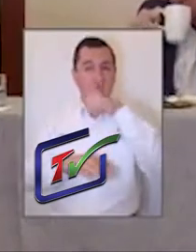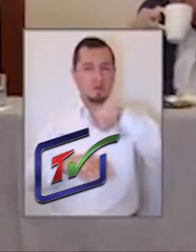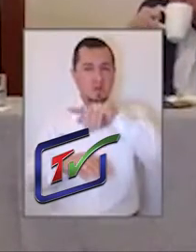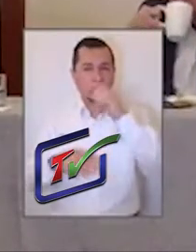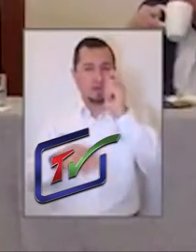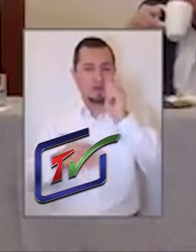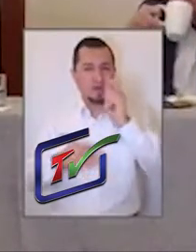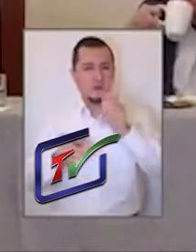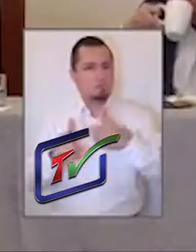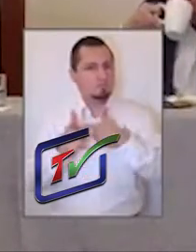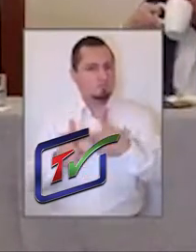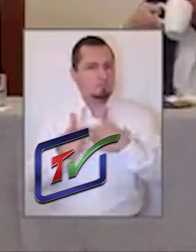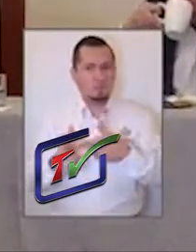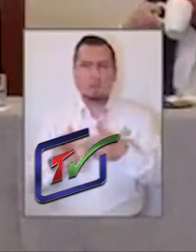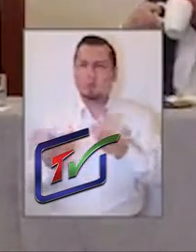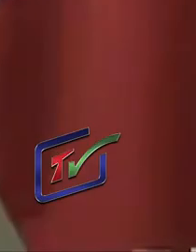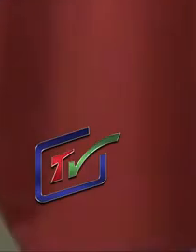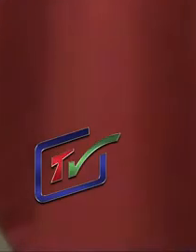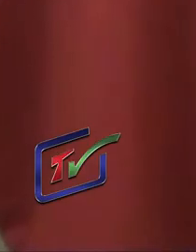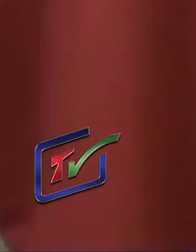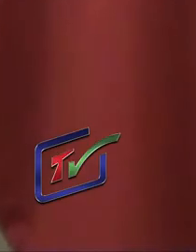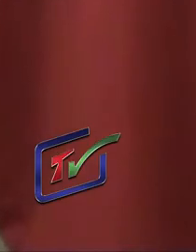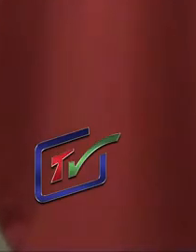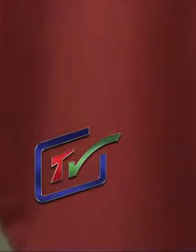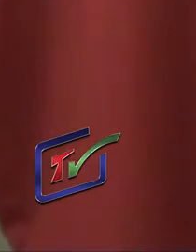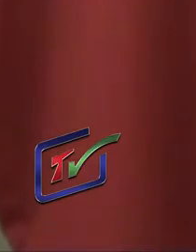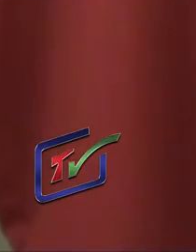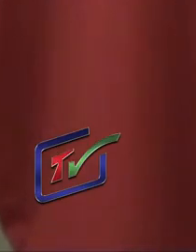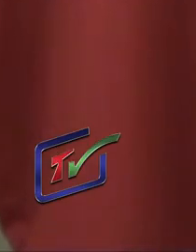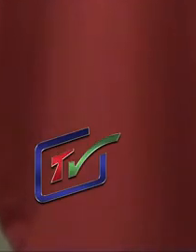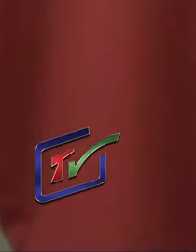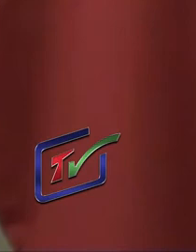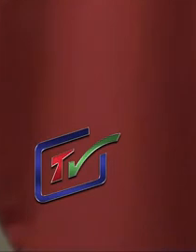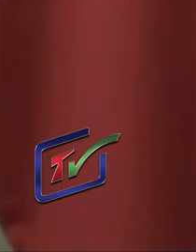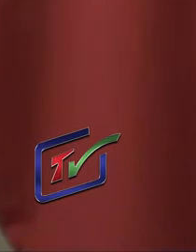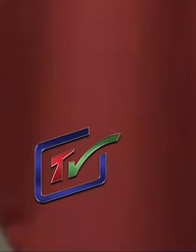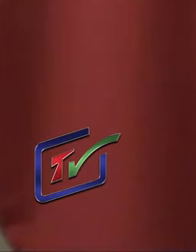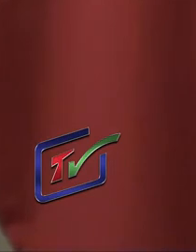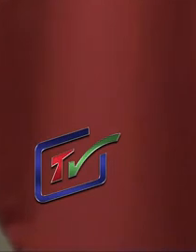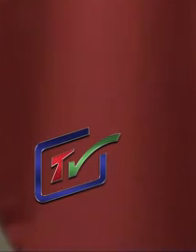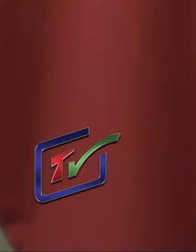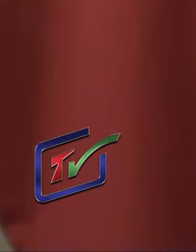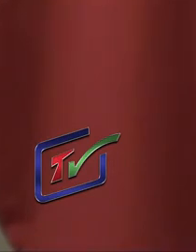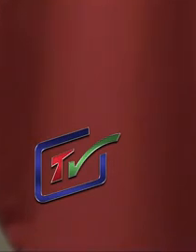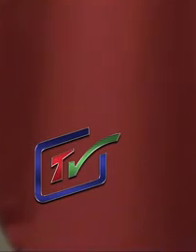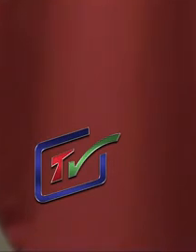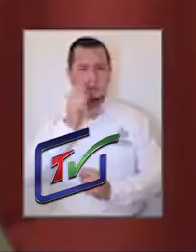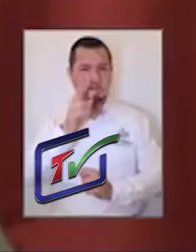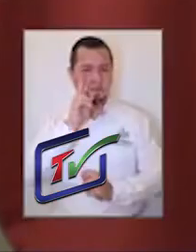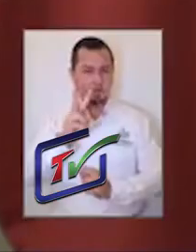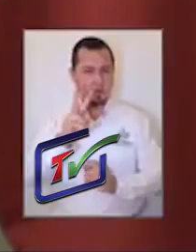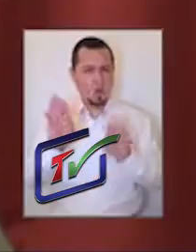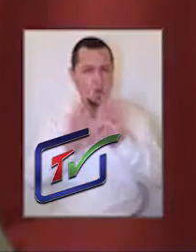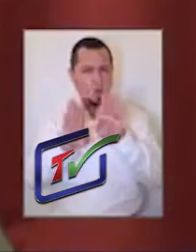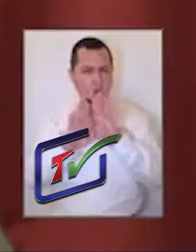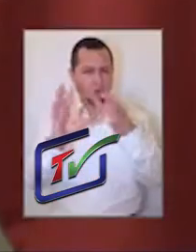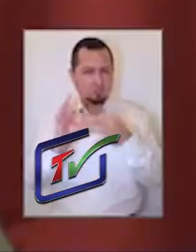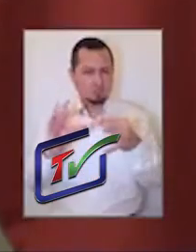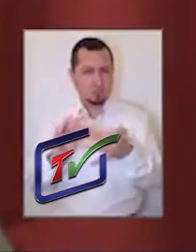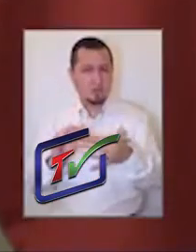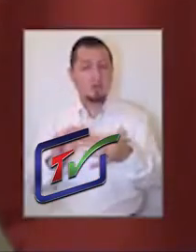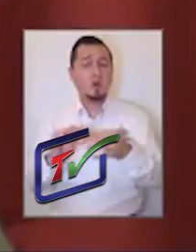las industrias que son de proceso continuo, continúan en aquellas empresas que tengan sistema de transporte privado. Ahorita vamos a hablar del